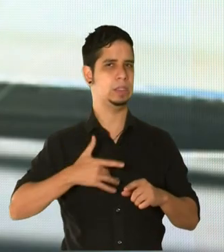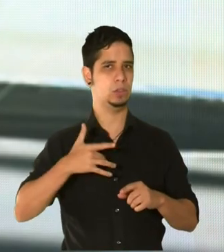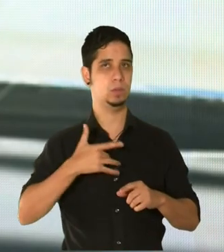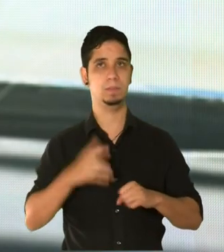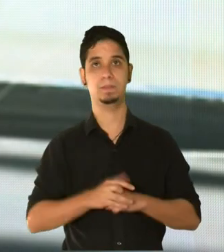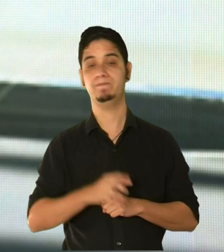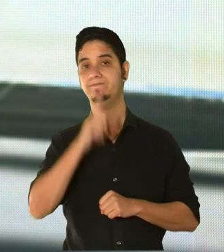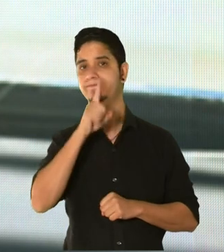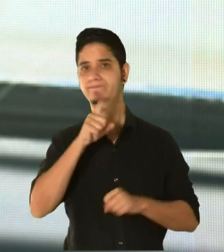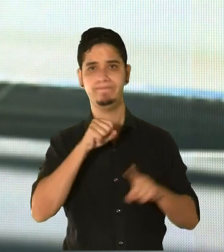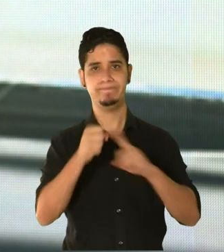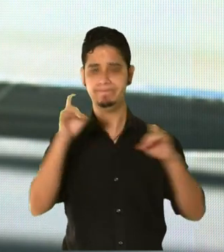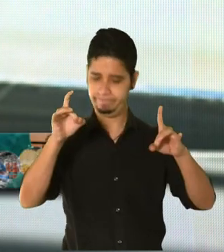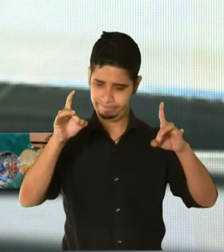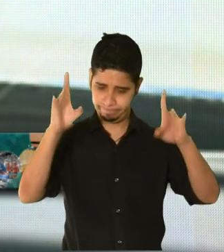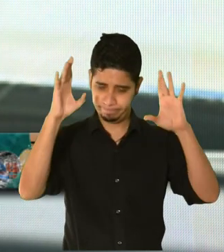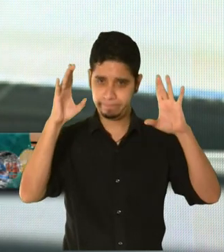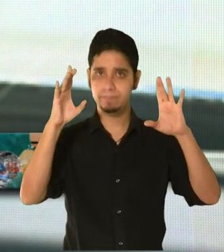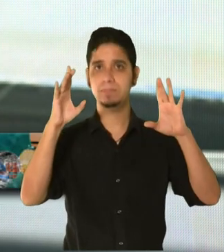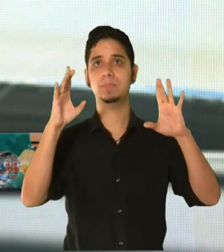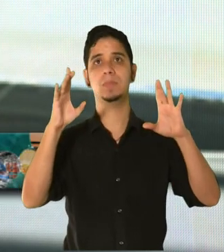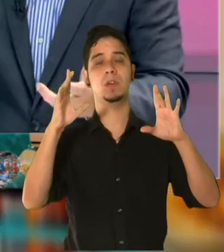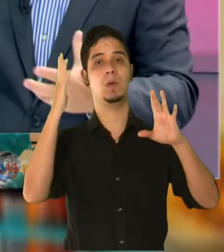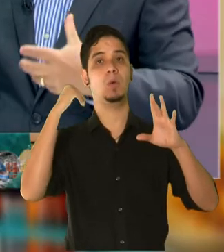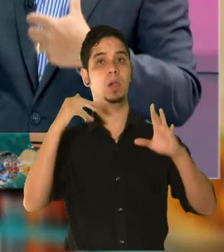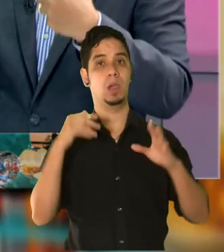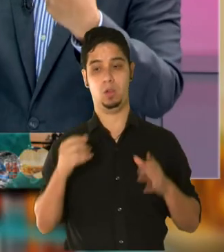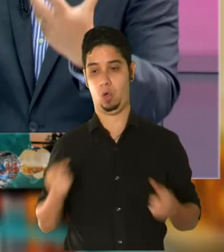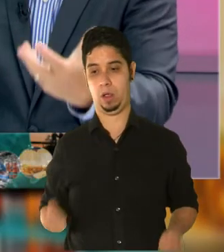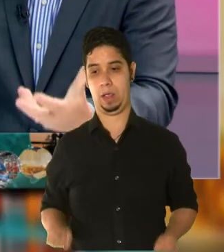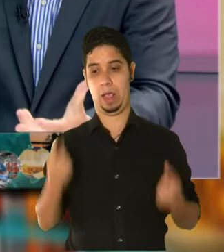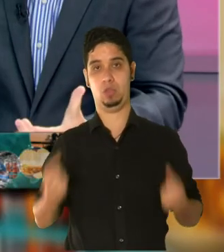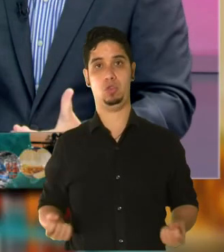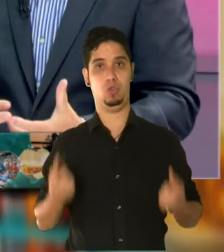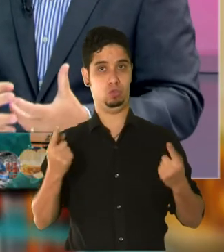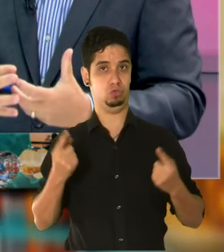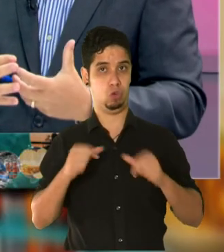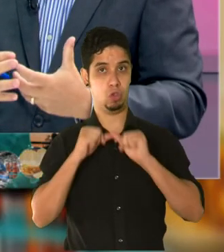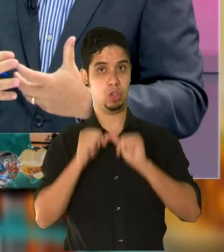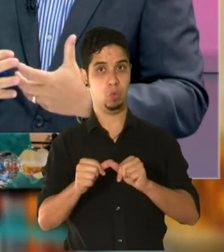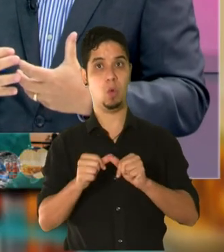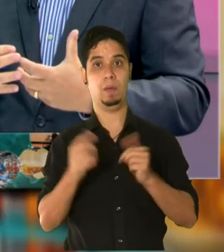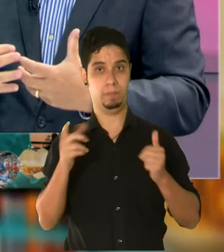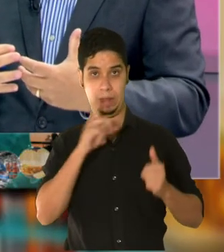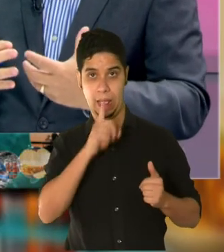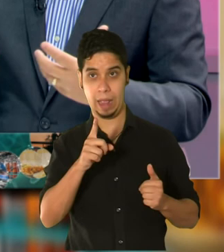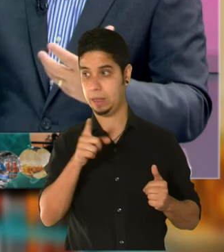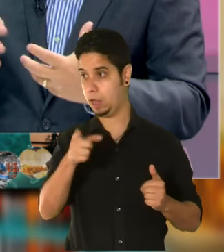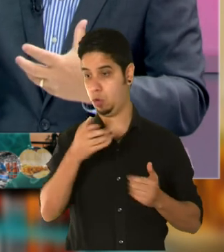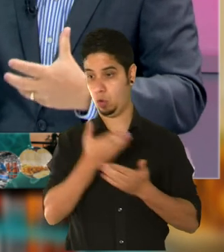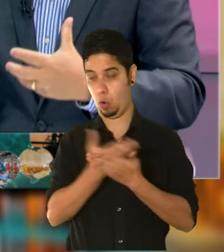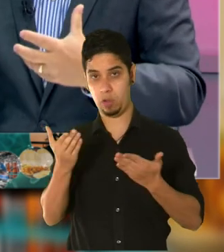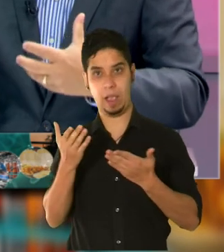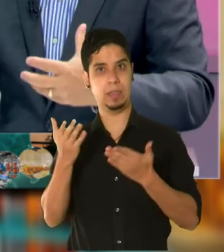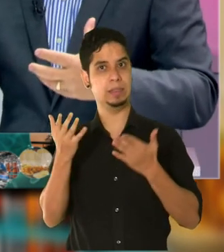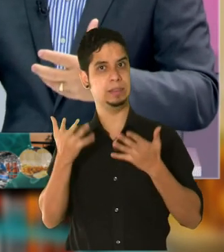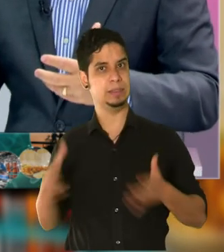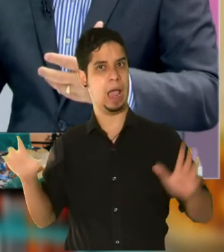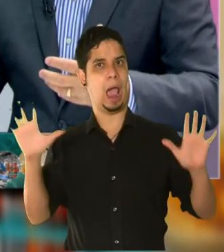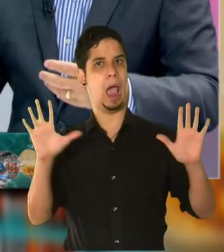terrible porque entre costos de operaciones continúan hay unos compromisos que estaban en pie no sé desde el punto de vista